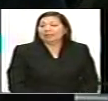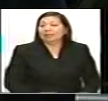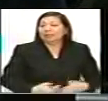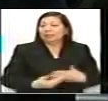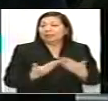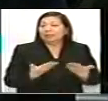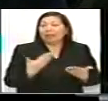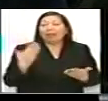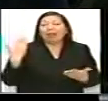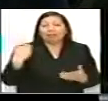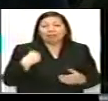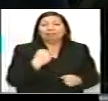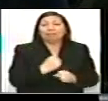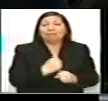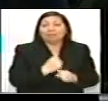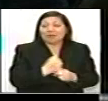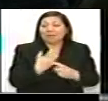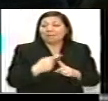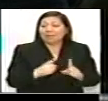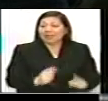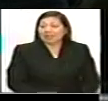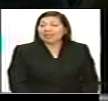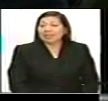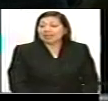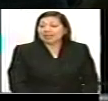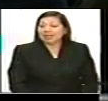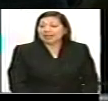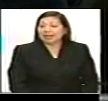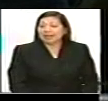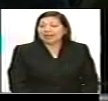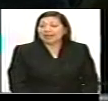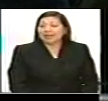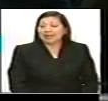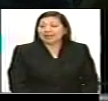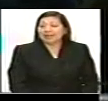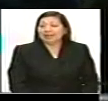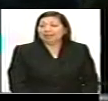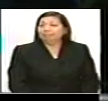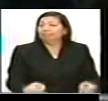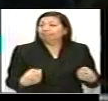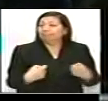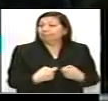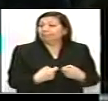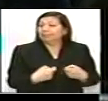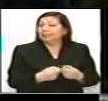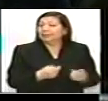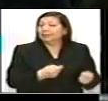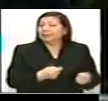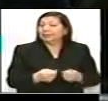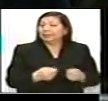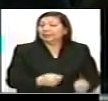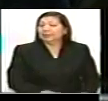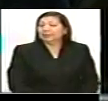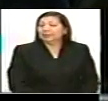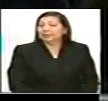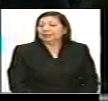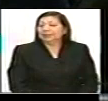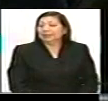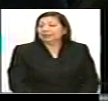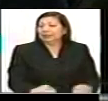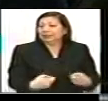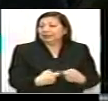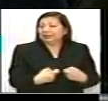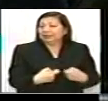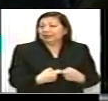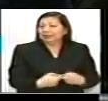esas cosas. En Lima tenemos la red de monitoreo de calidad del aire. Es una